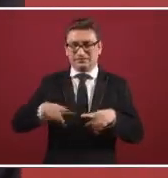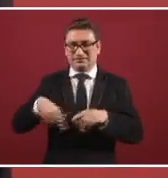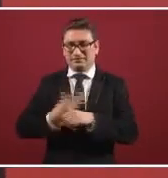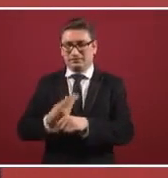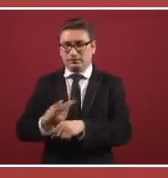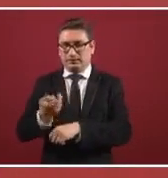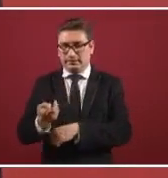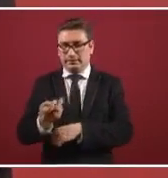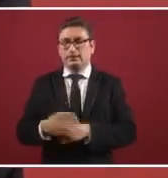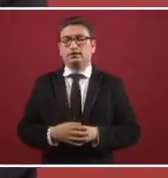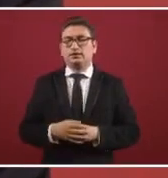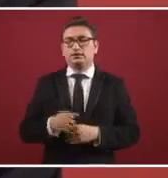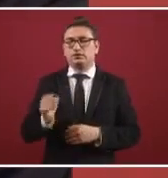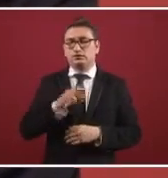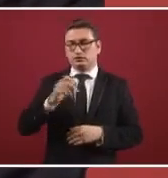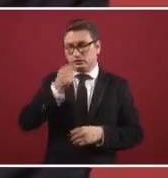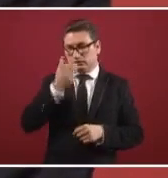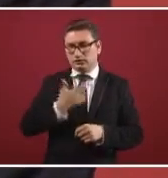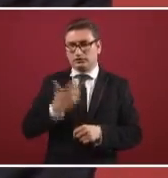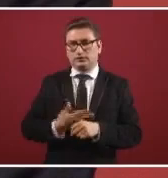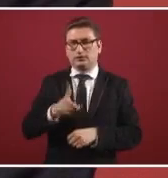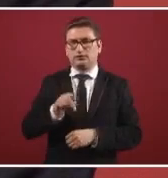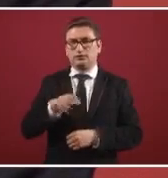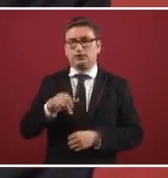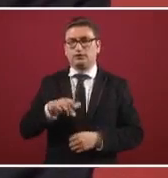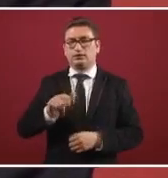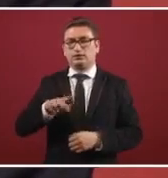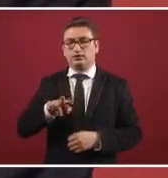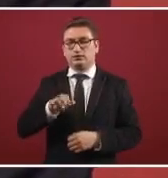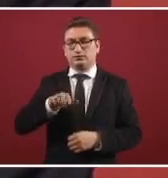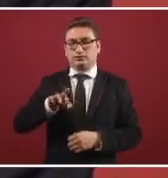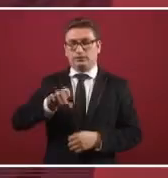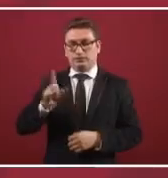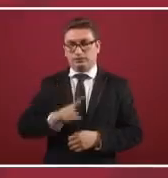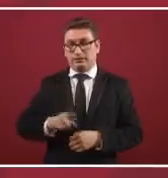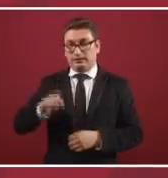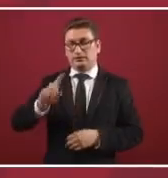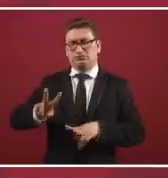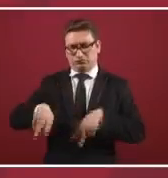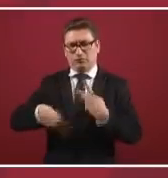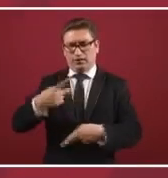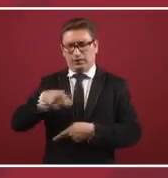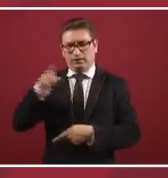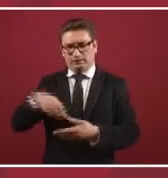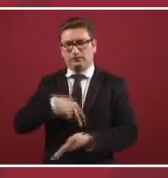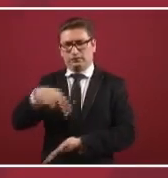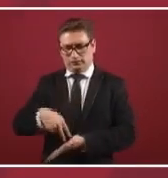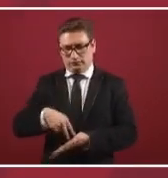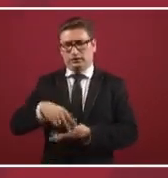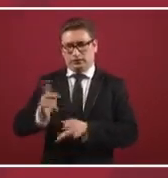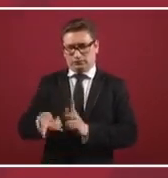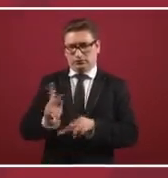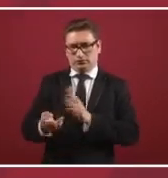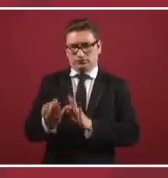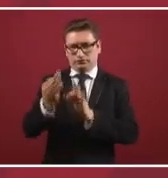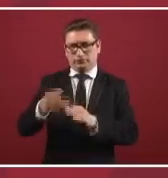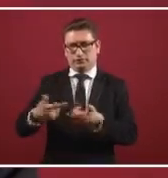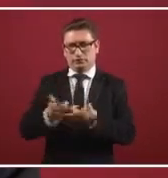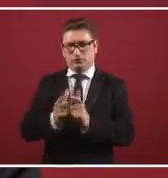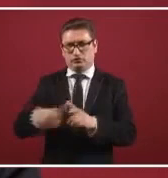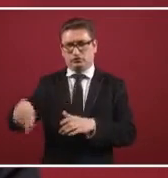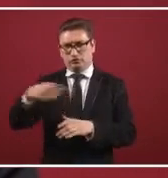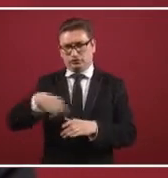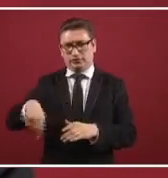la subsecretaria Diana Álvarez va a ir allá a hablar con los integrantes